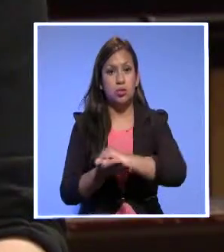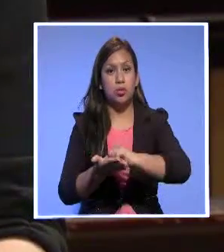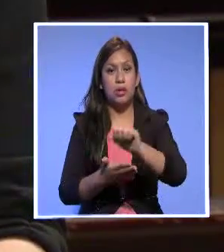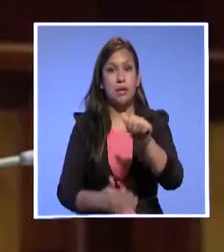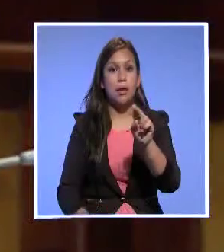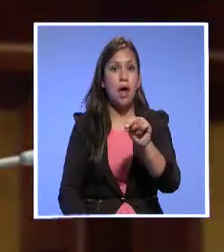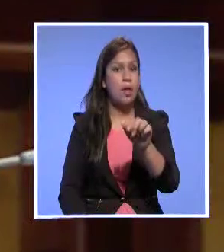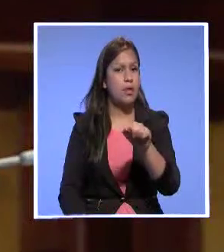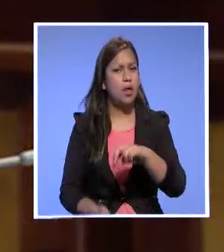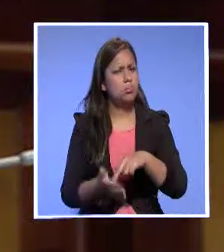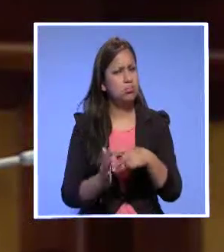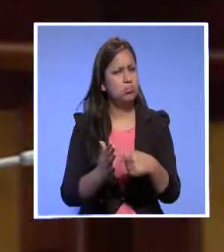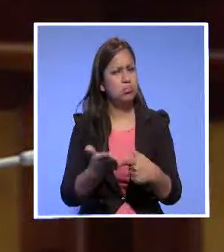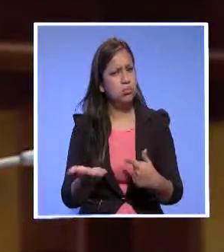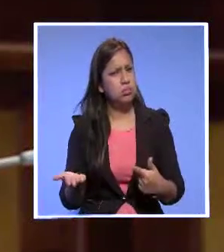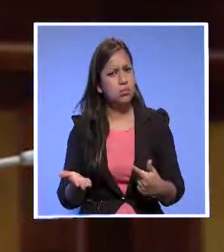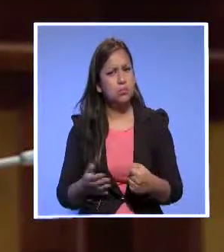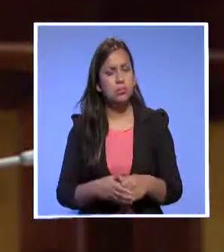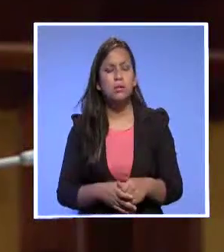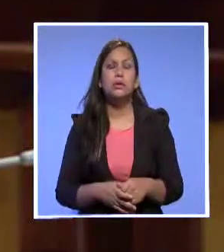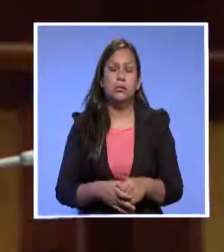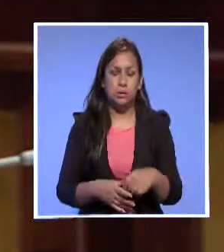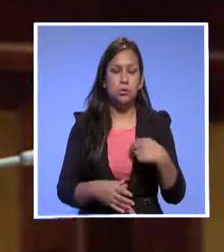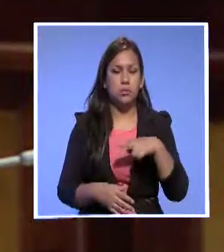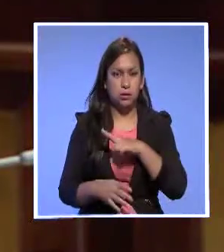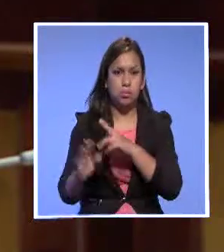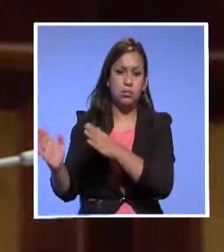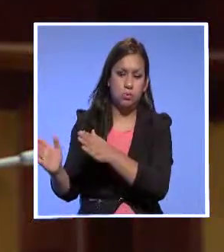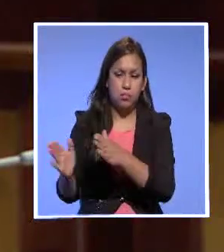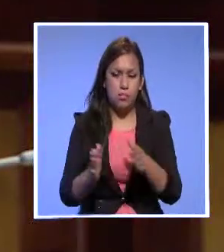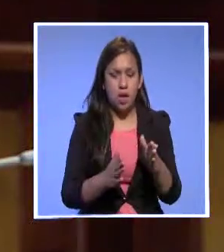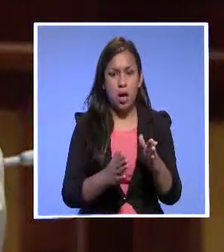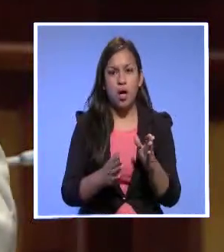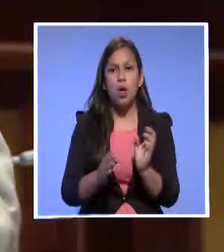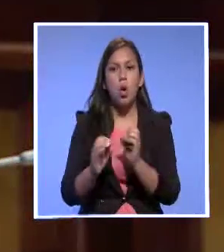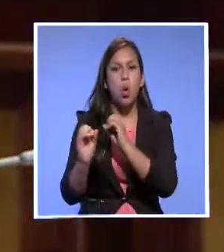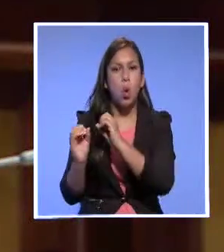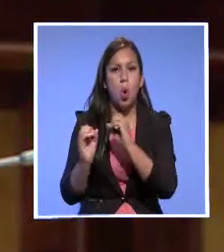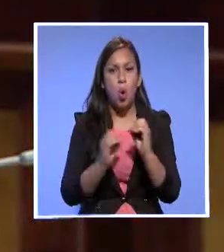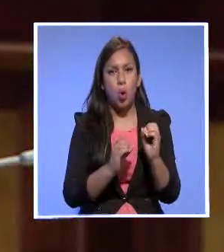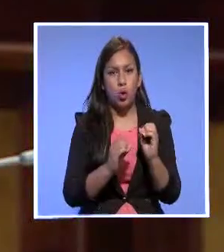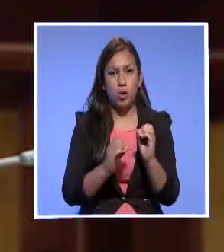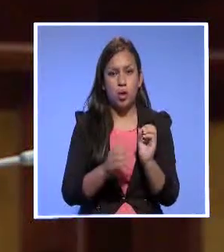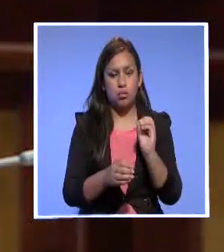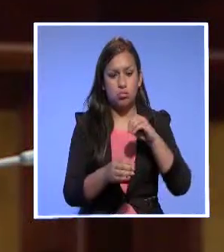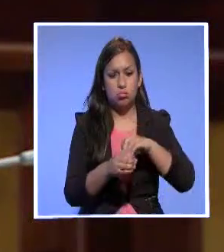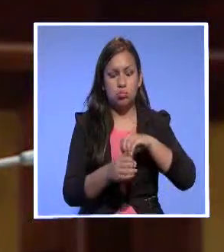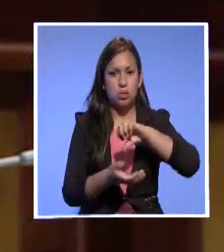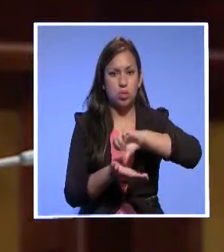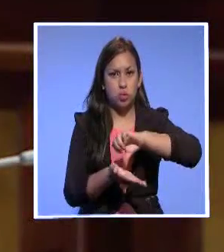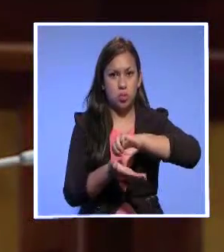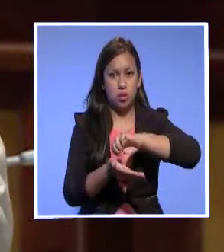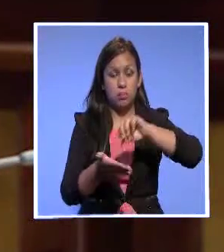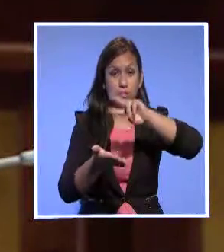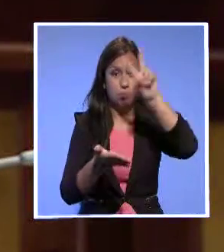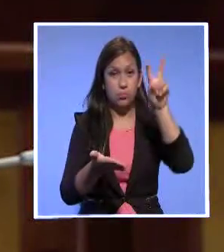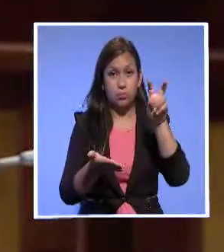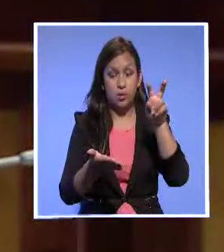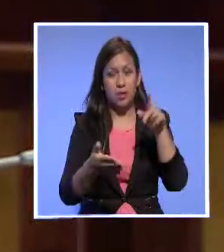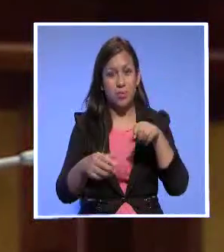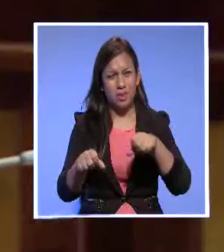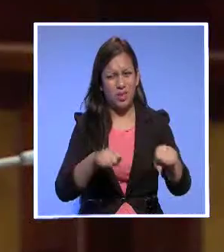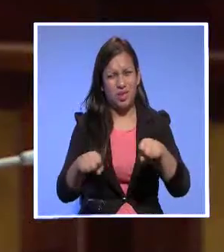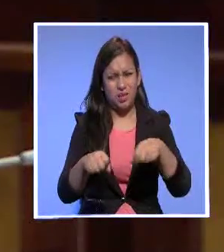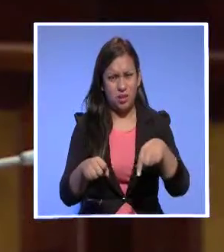bueno en ese sentido tenemos un plan de ordenamiento urbano en la cual ahora por el tema del terremoto